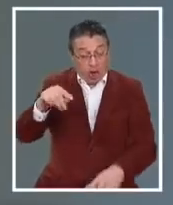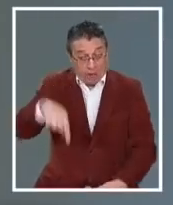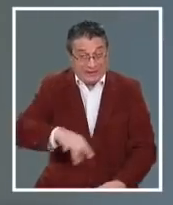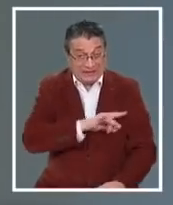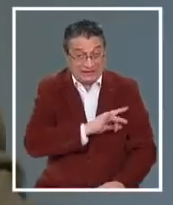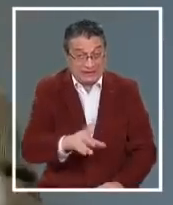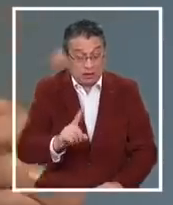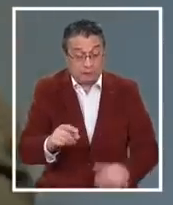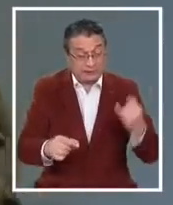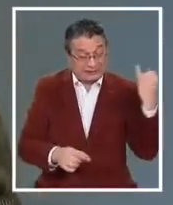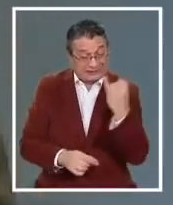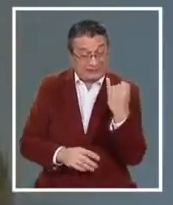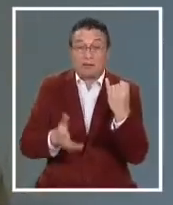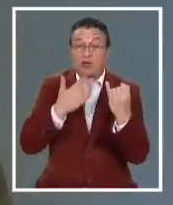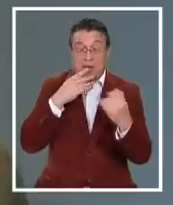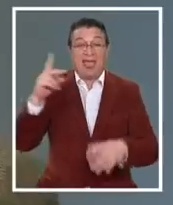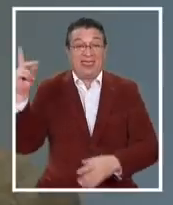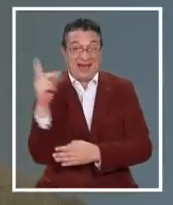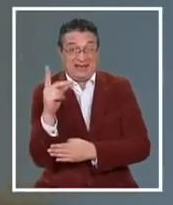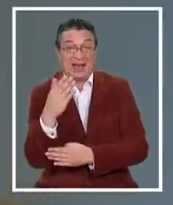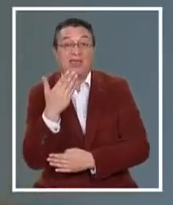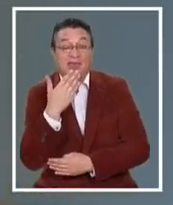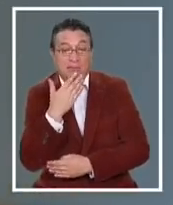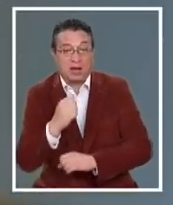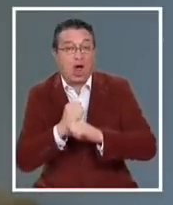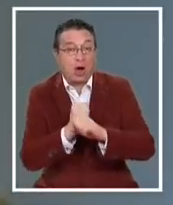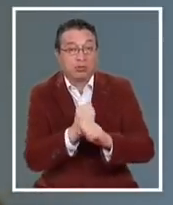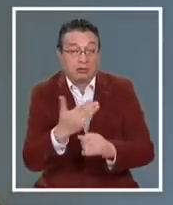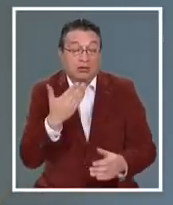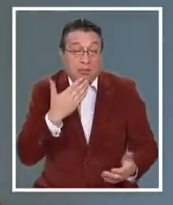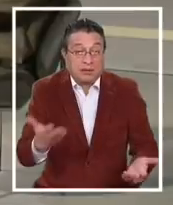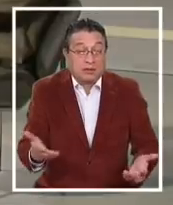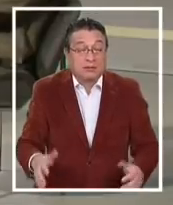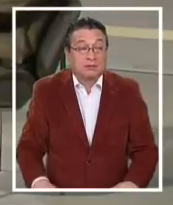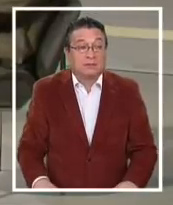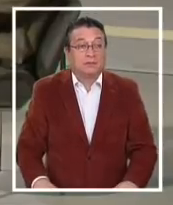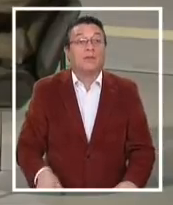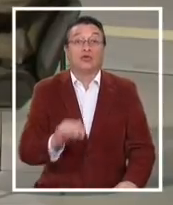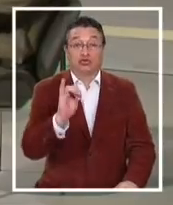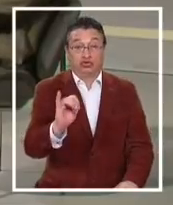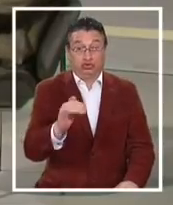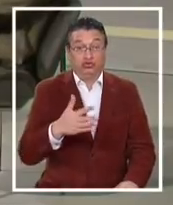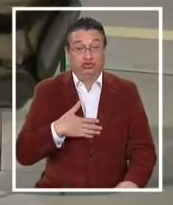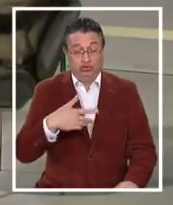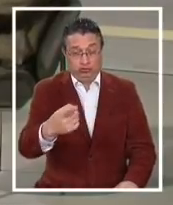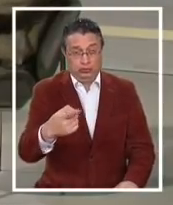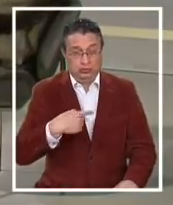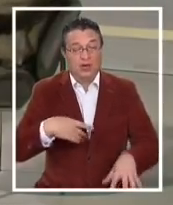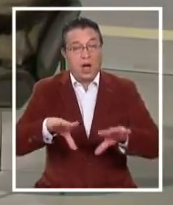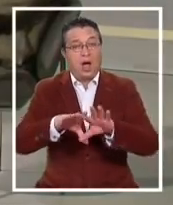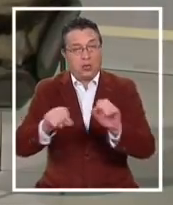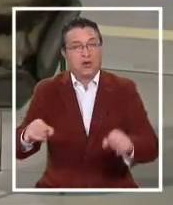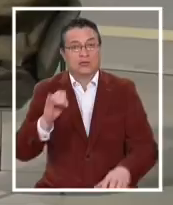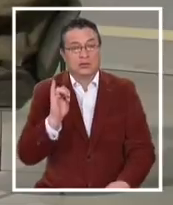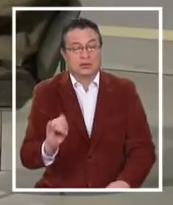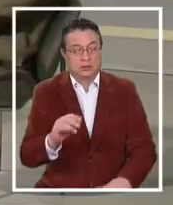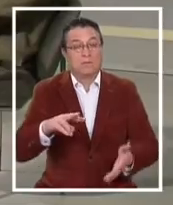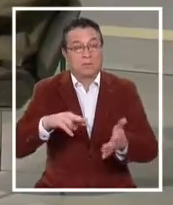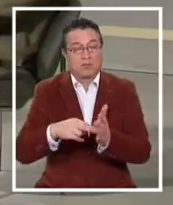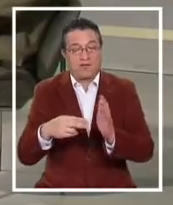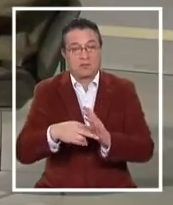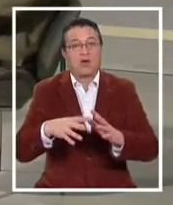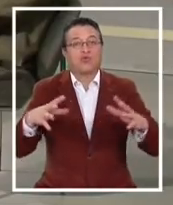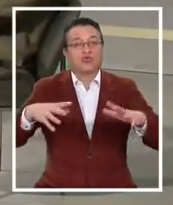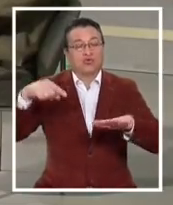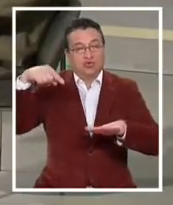y no solo la izquierda, la derecha cuando es oposición también. Ahí yo concuerdo contigo en que hay un problema profundo de